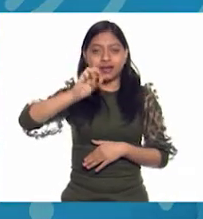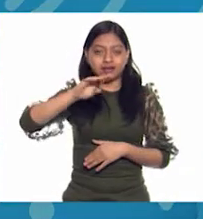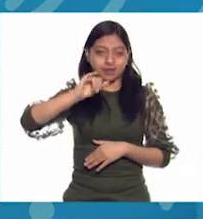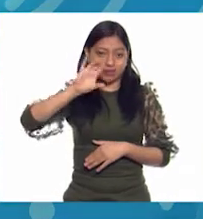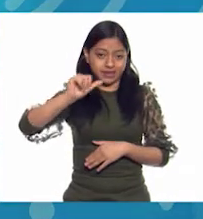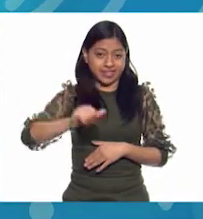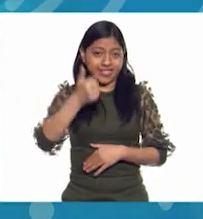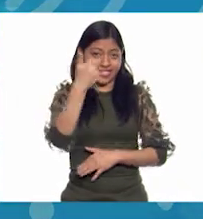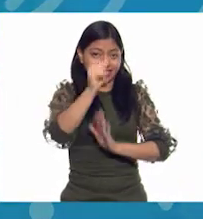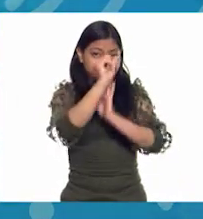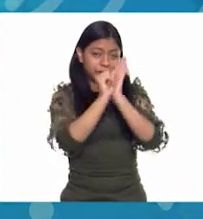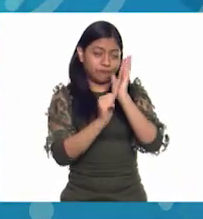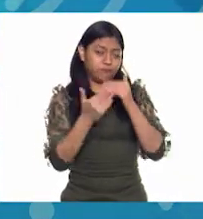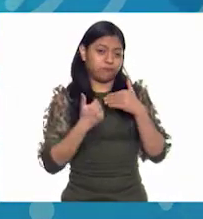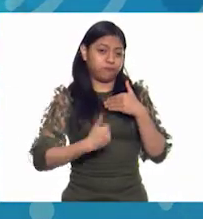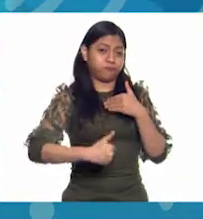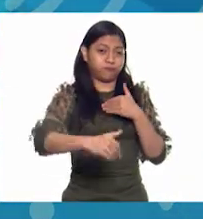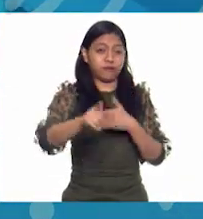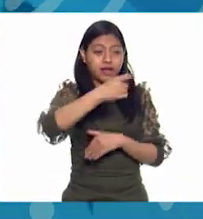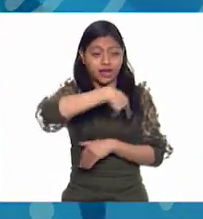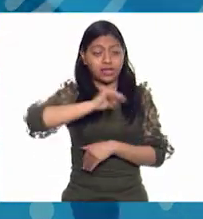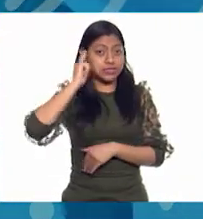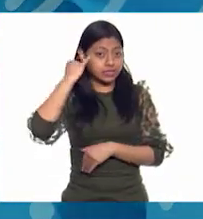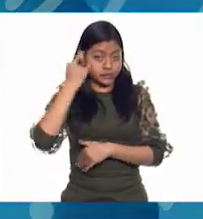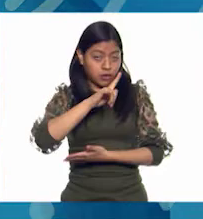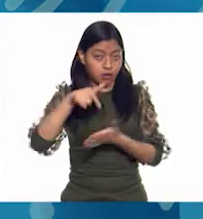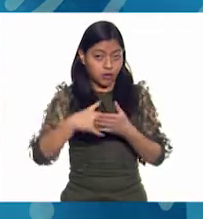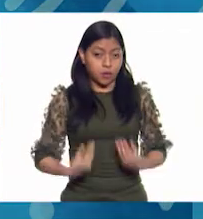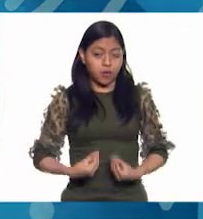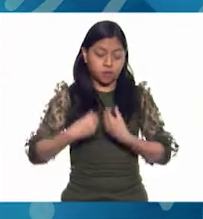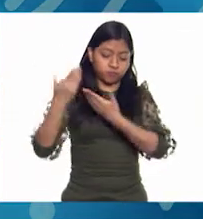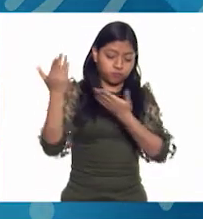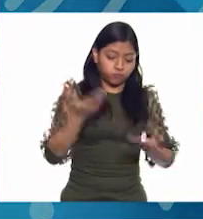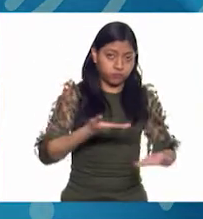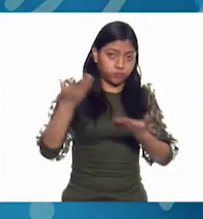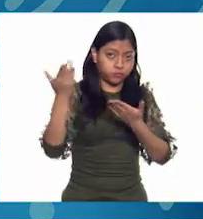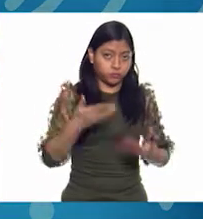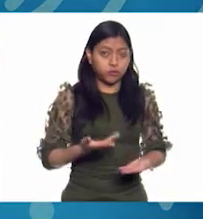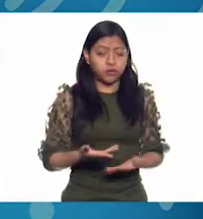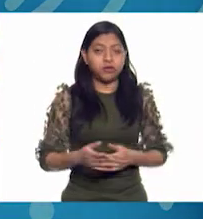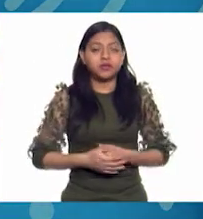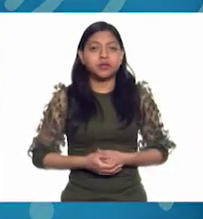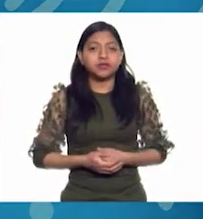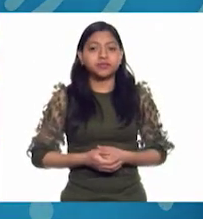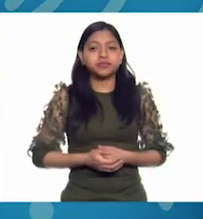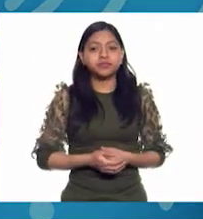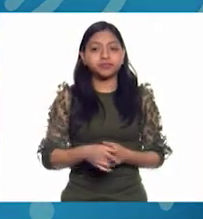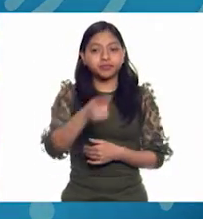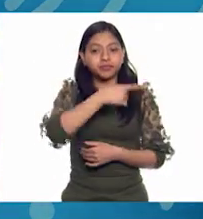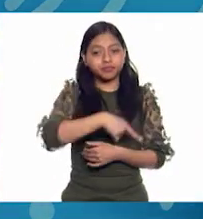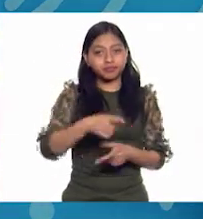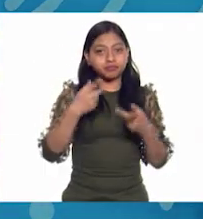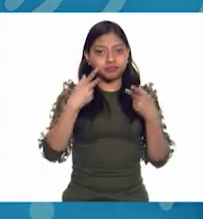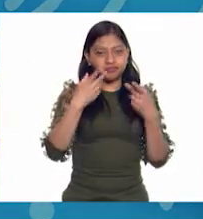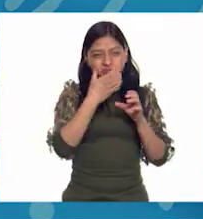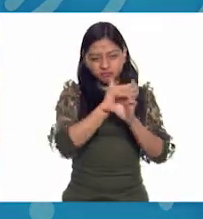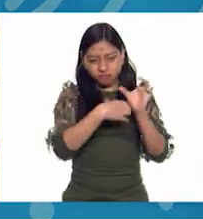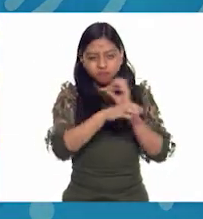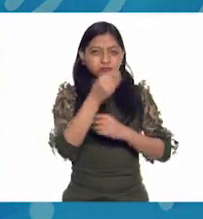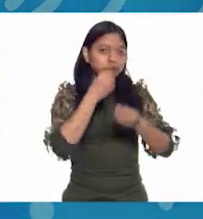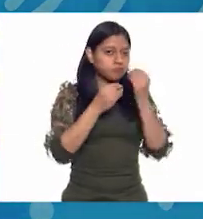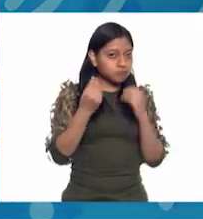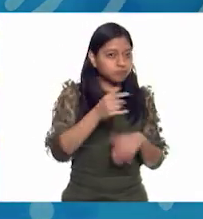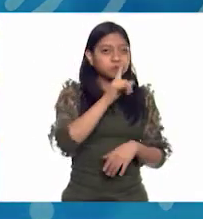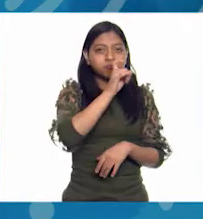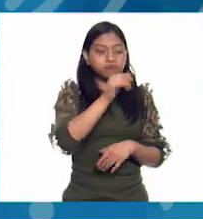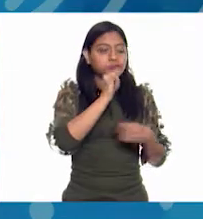6 meses de estar ahí, los indígenas que en un principio lo recibieron con los brazos abiertos, dejaron de suministrarle víveres, motivados